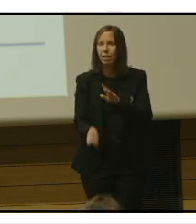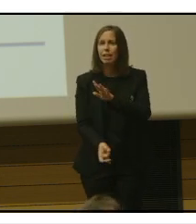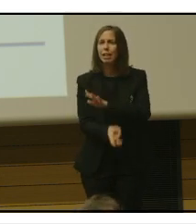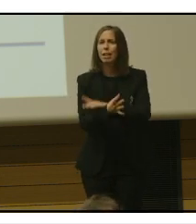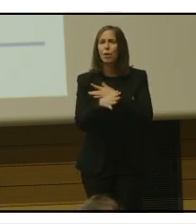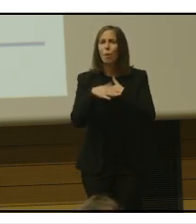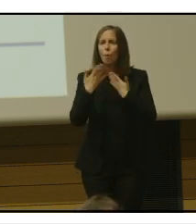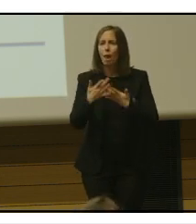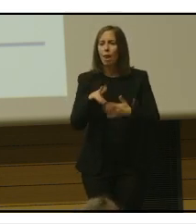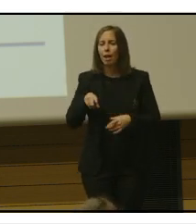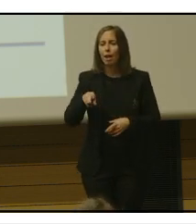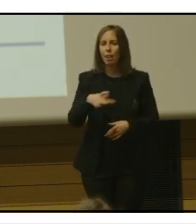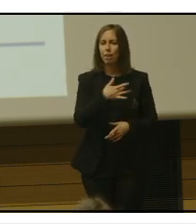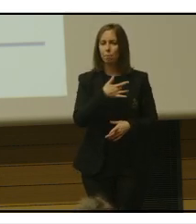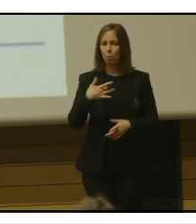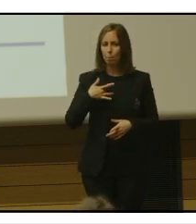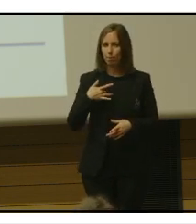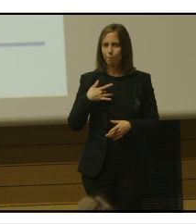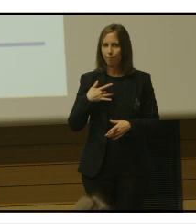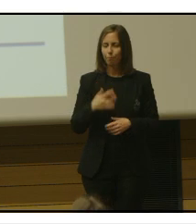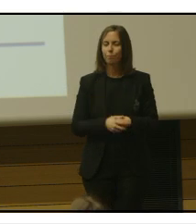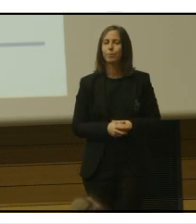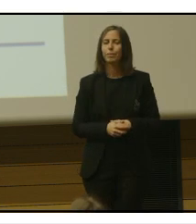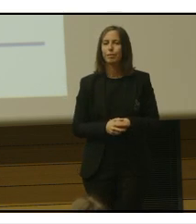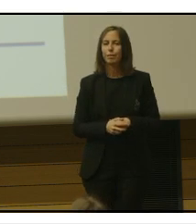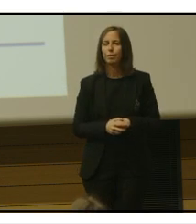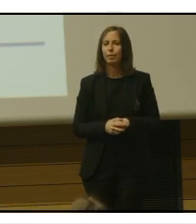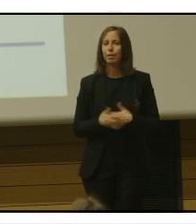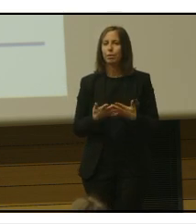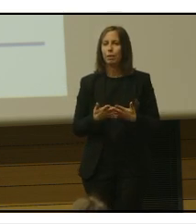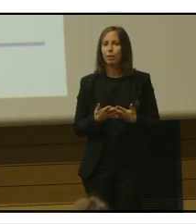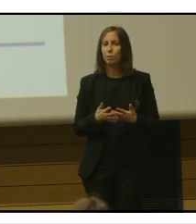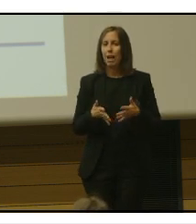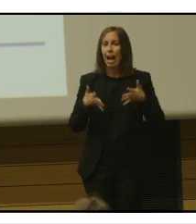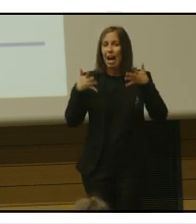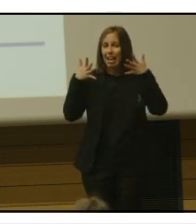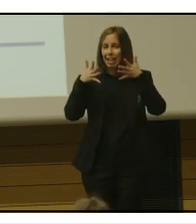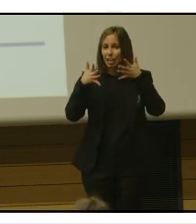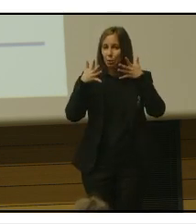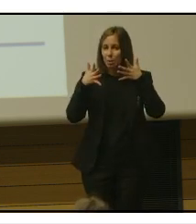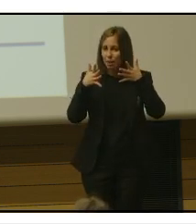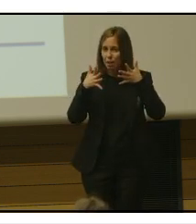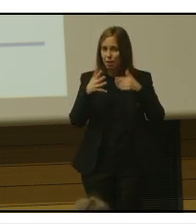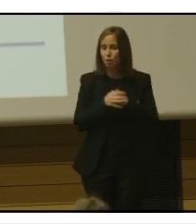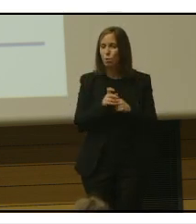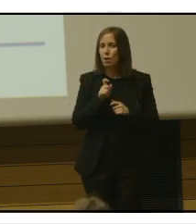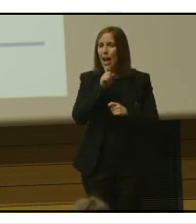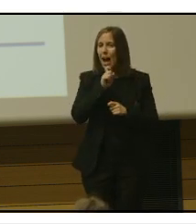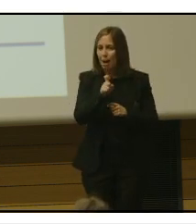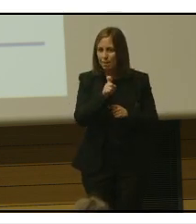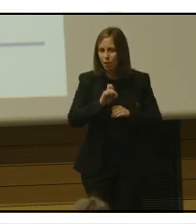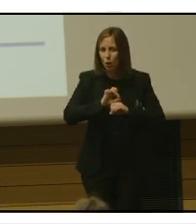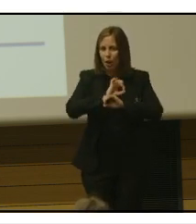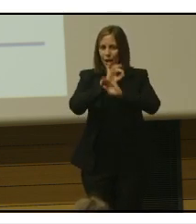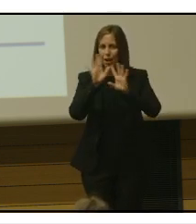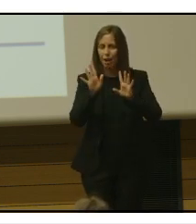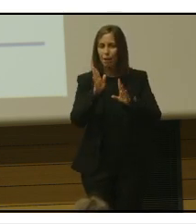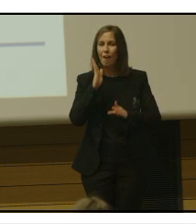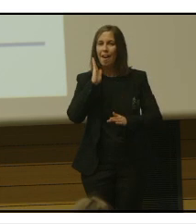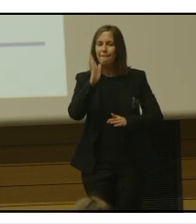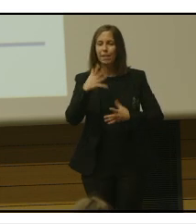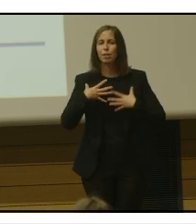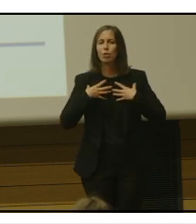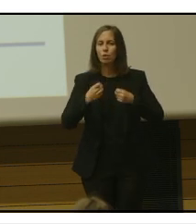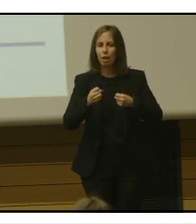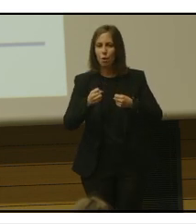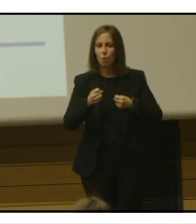el cáncer de pulmón. Entonces, aquí, bueno, pues ya es una recomendación, o más bien es una indicación clara de los efectos para la salud que puede